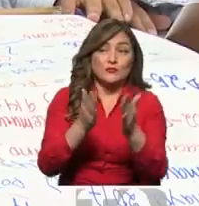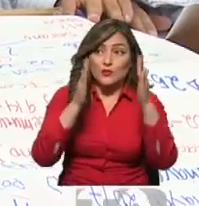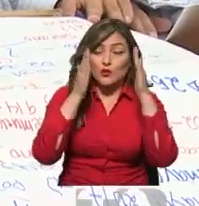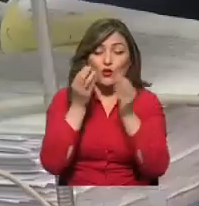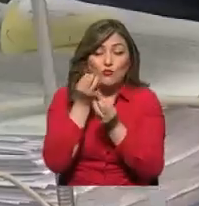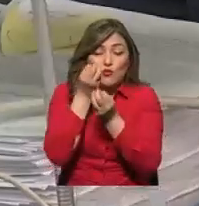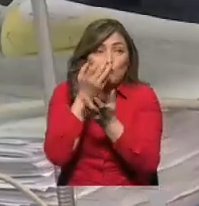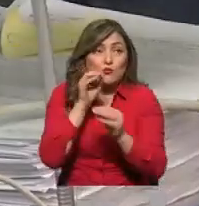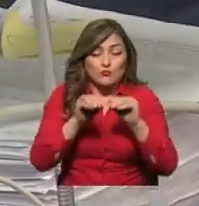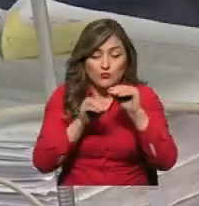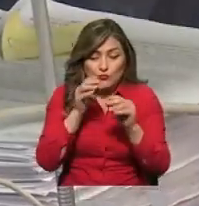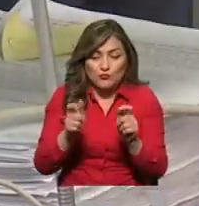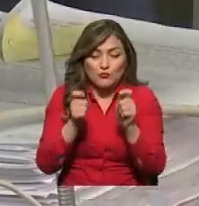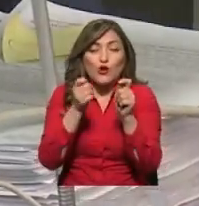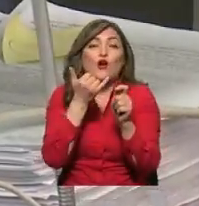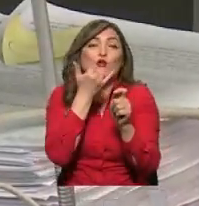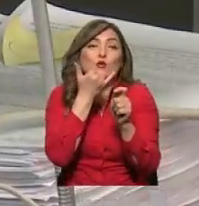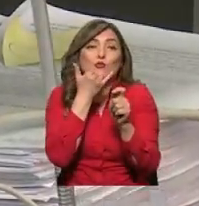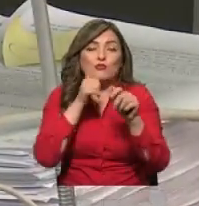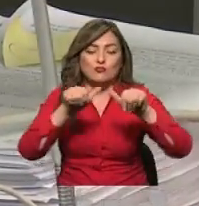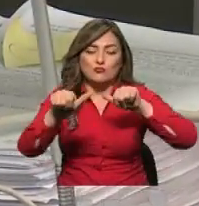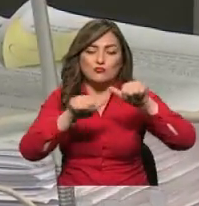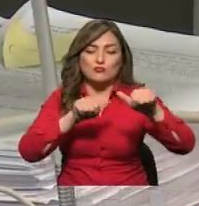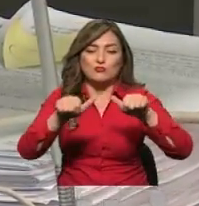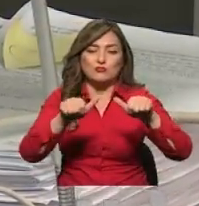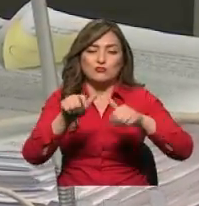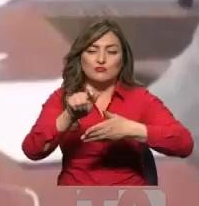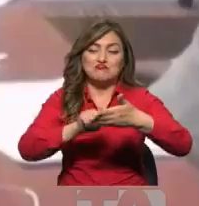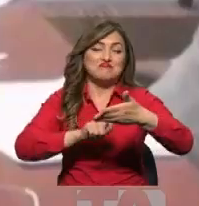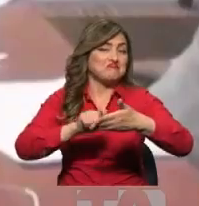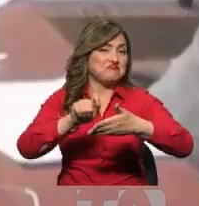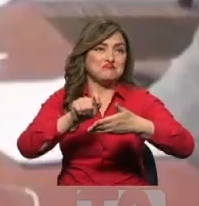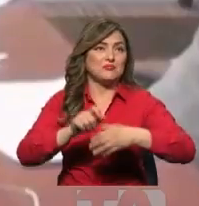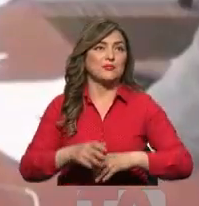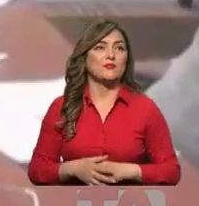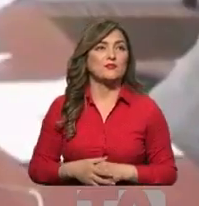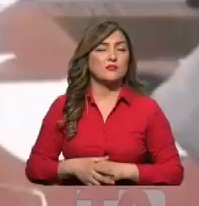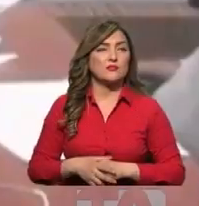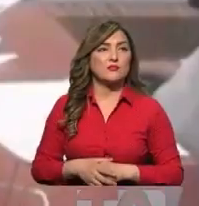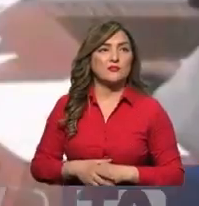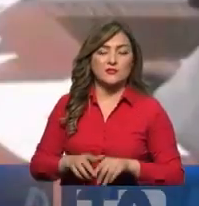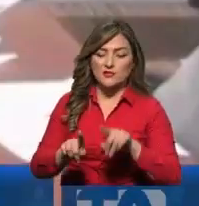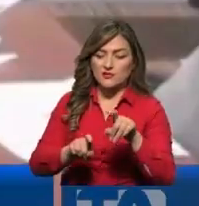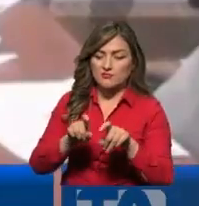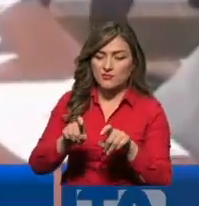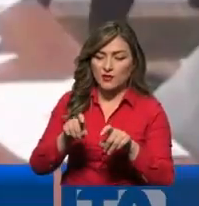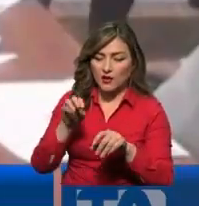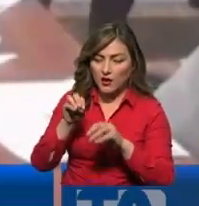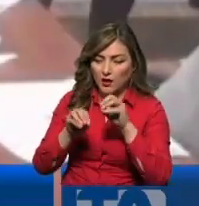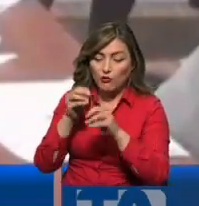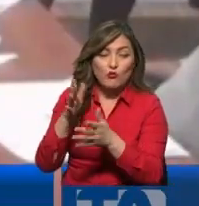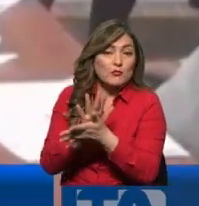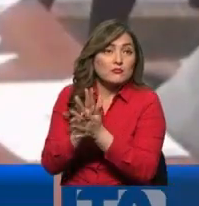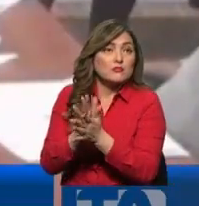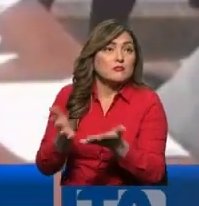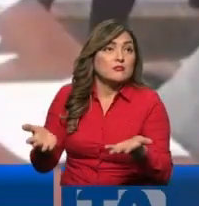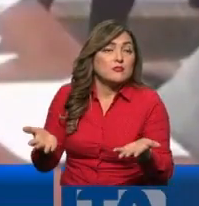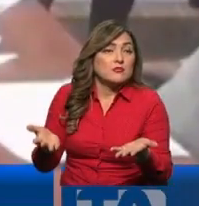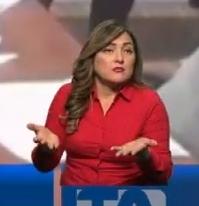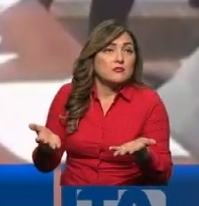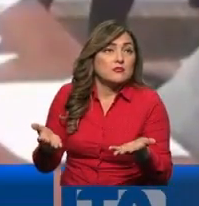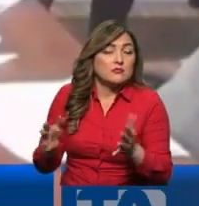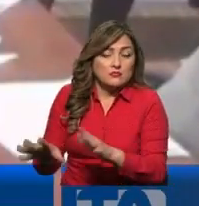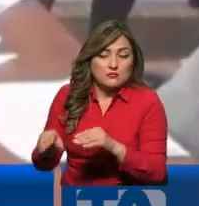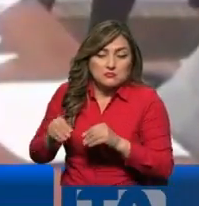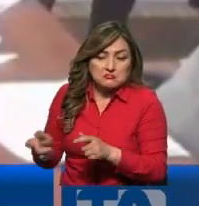información del informe que por error administrativo no pudo ser aprobado ya que hay un expediente que no es un informe pero adoptar esa